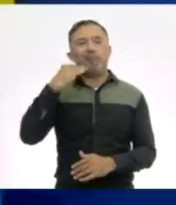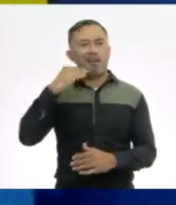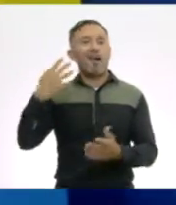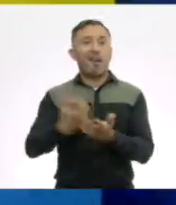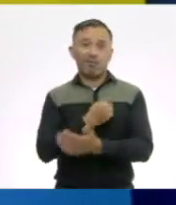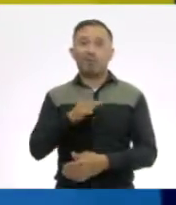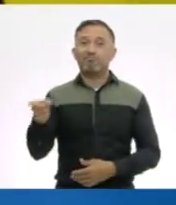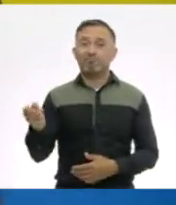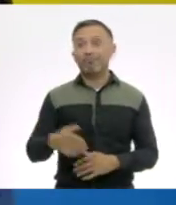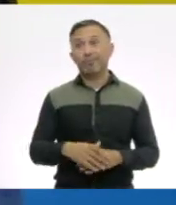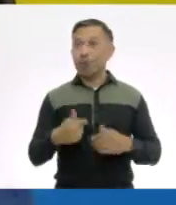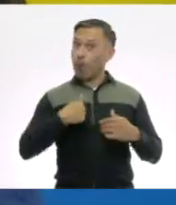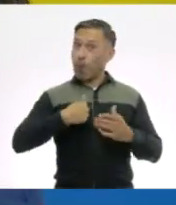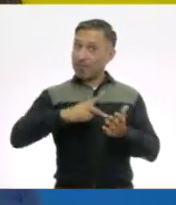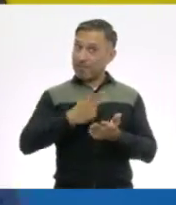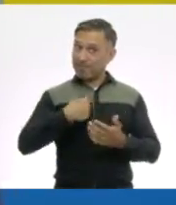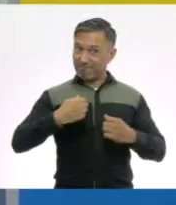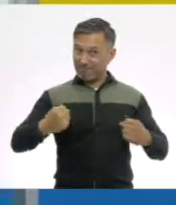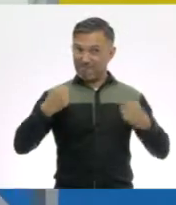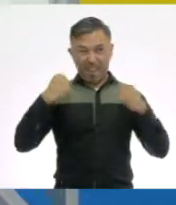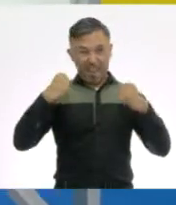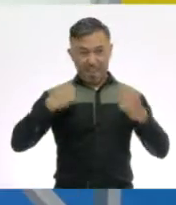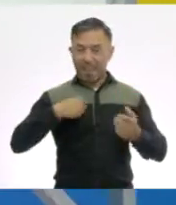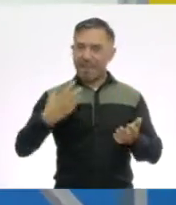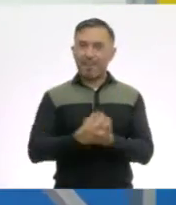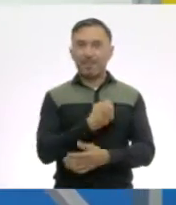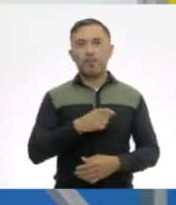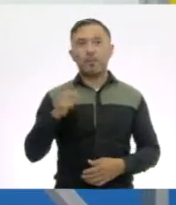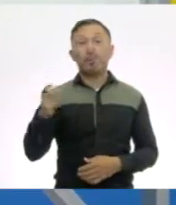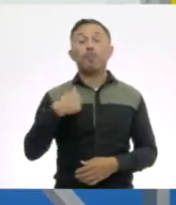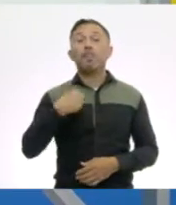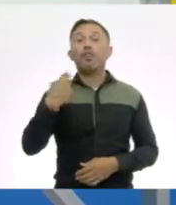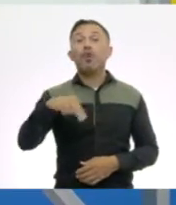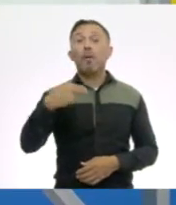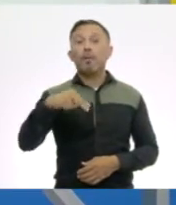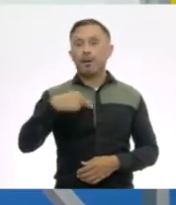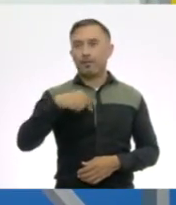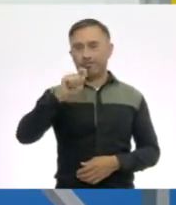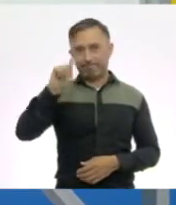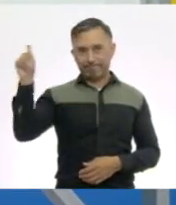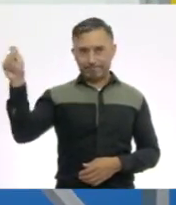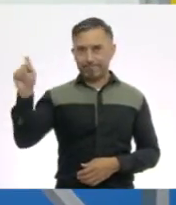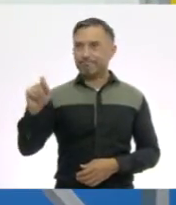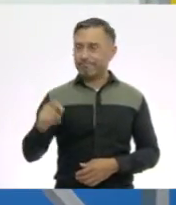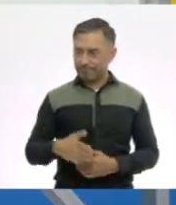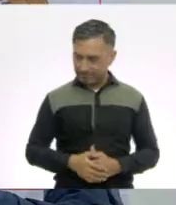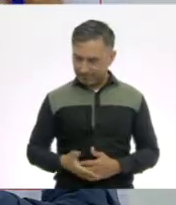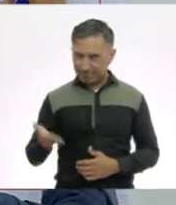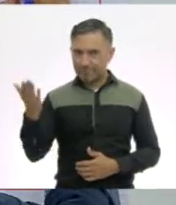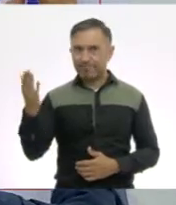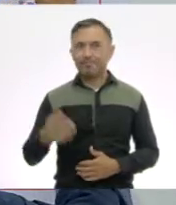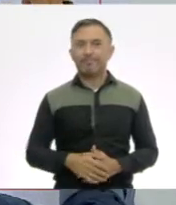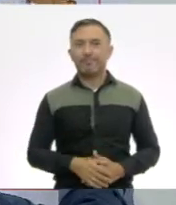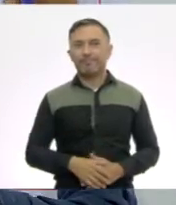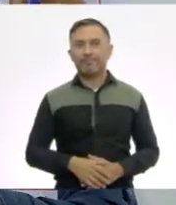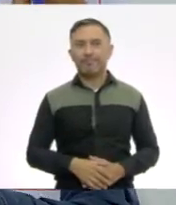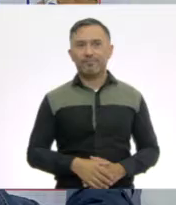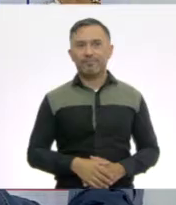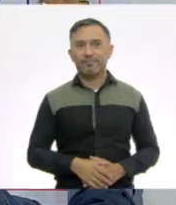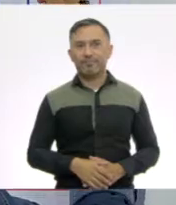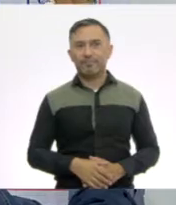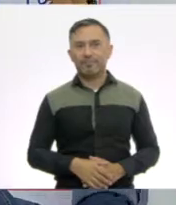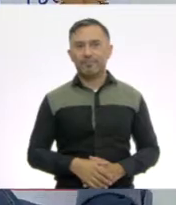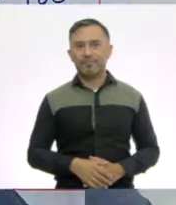ganar. Entonces volvemos a poner mi nombre. Así es. R es